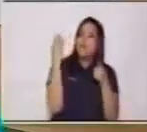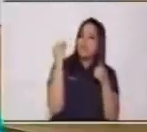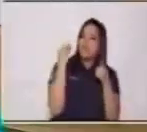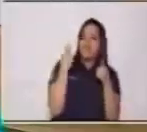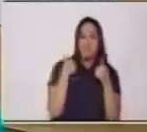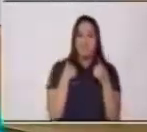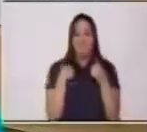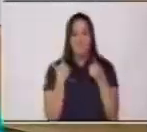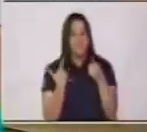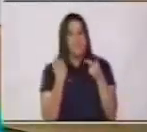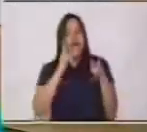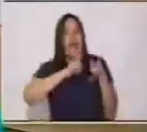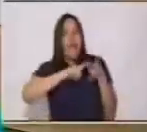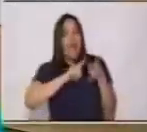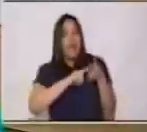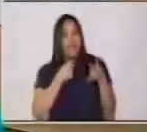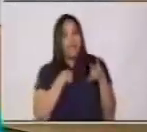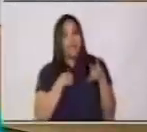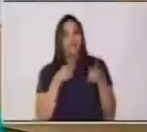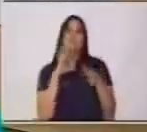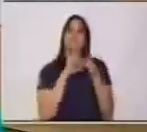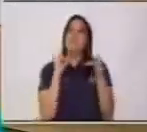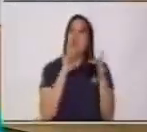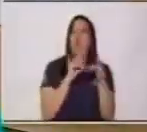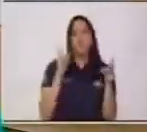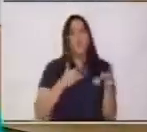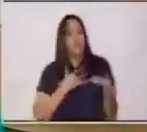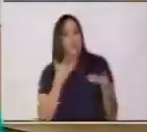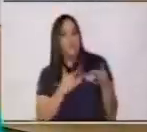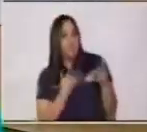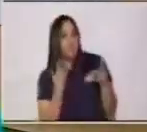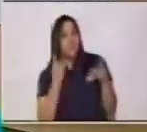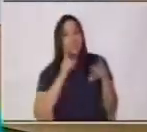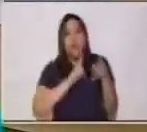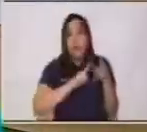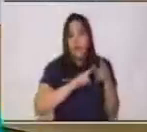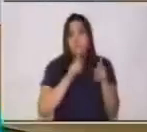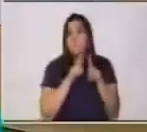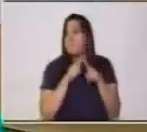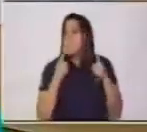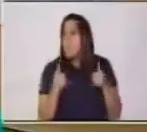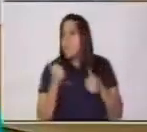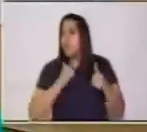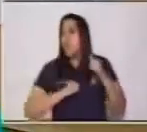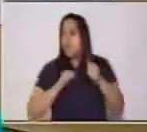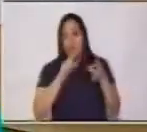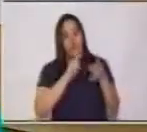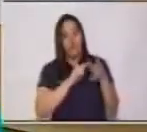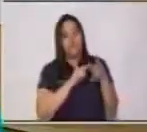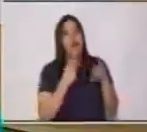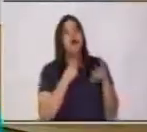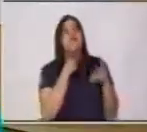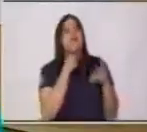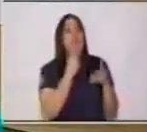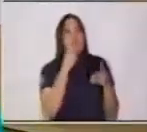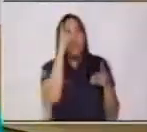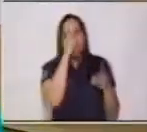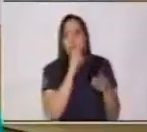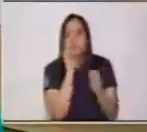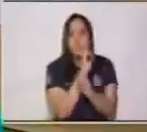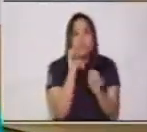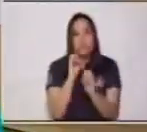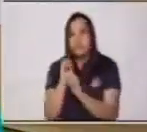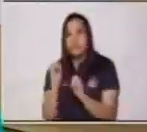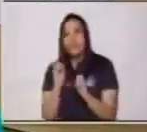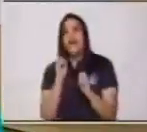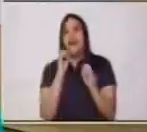los sucesos, acá que nos está contando acerca de sus sentimientos. Pero acá esta voz invisible va tejiendo todas